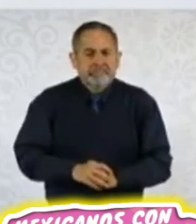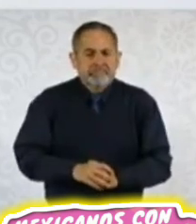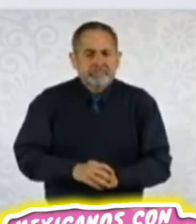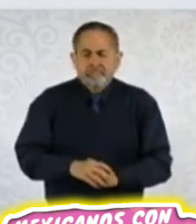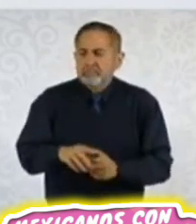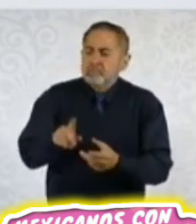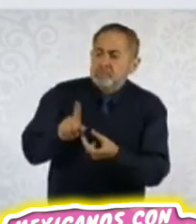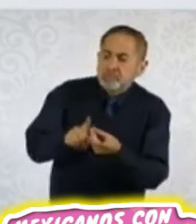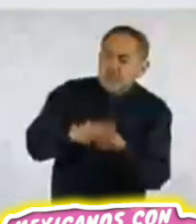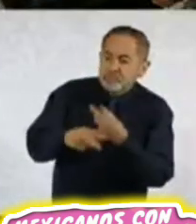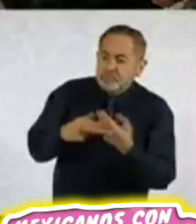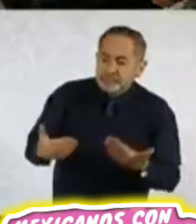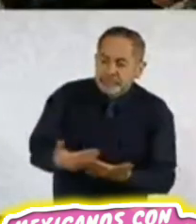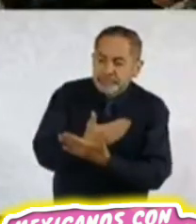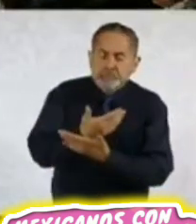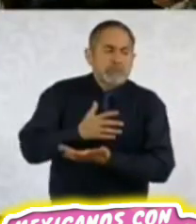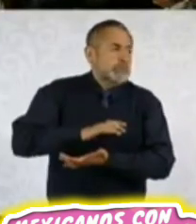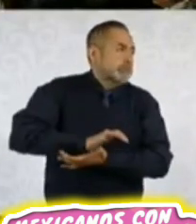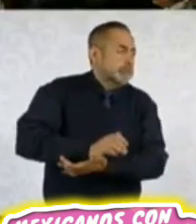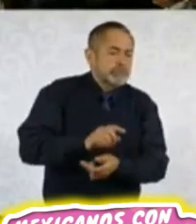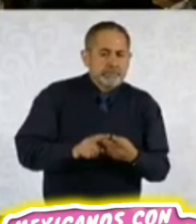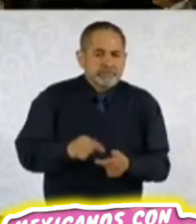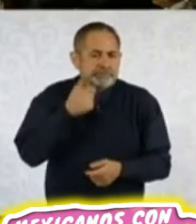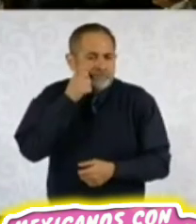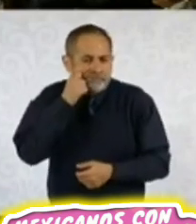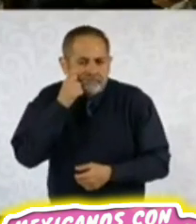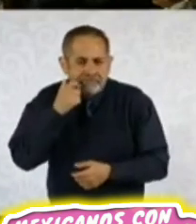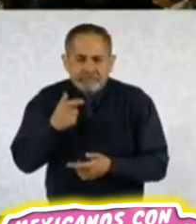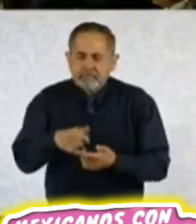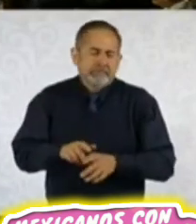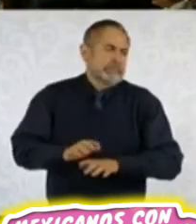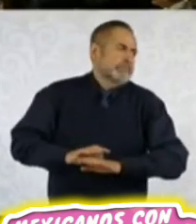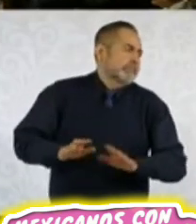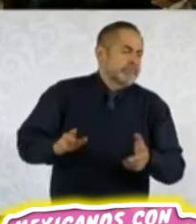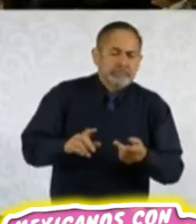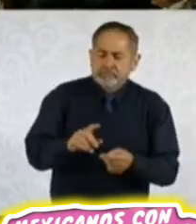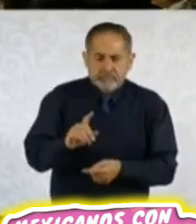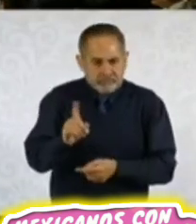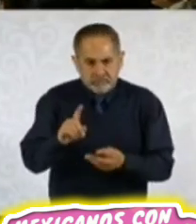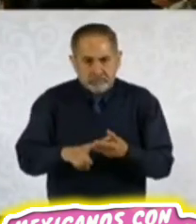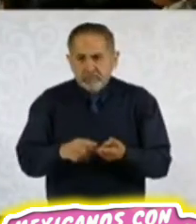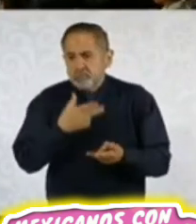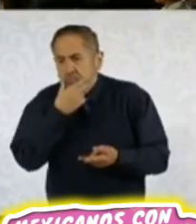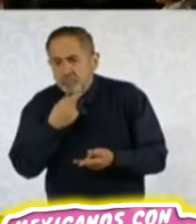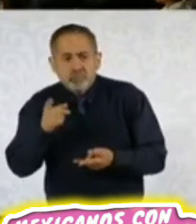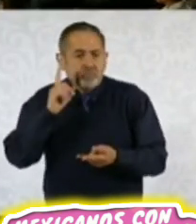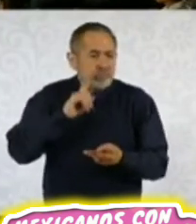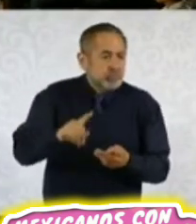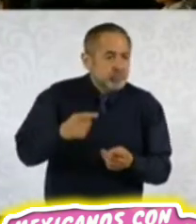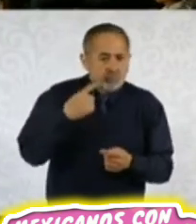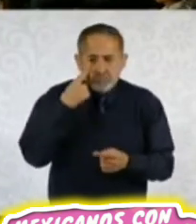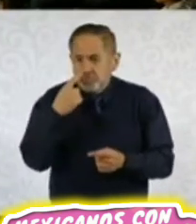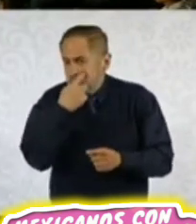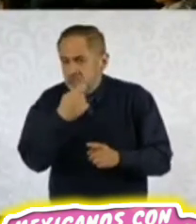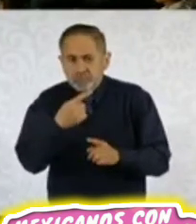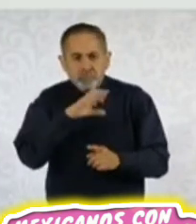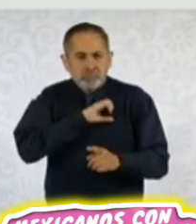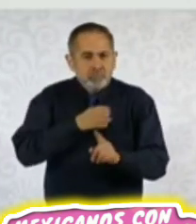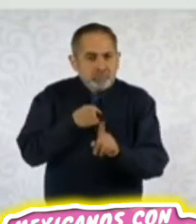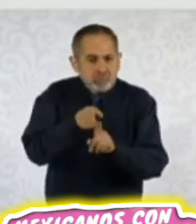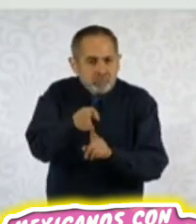lugar de origen, por color de la piel, o por sexo o por género.